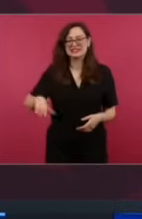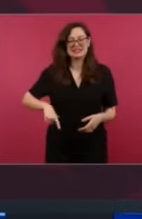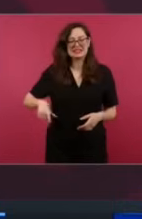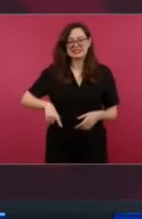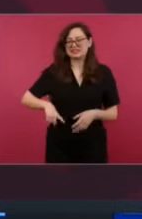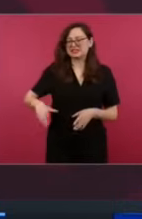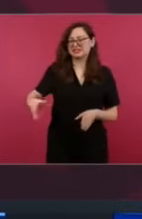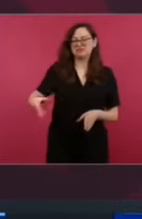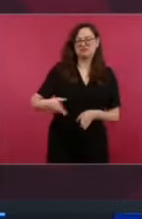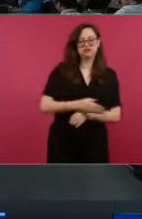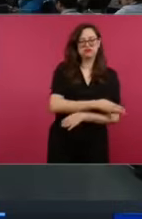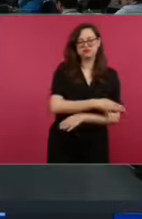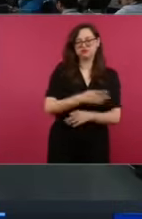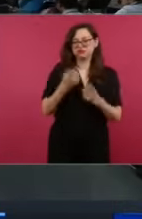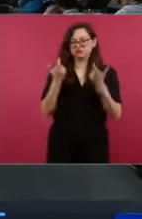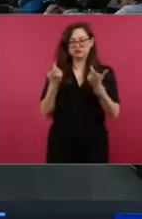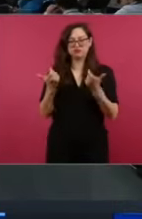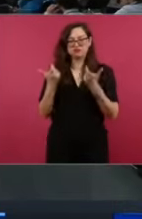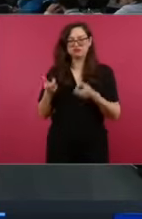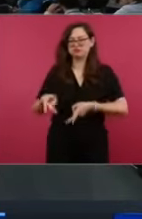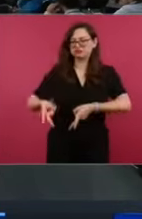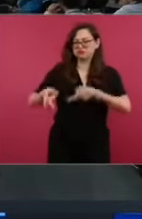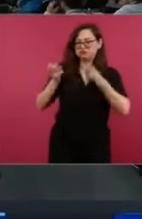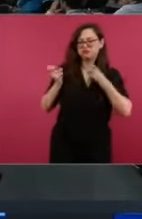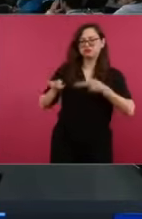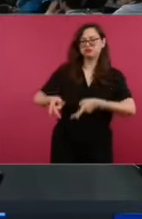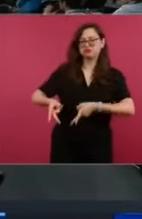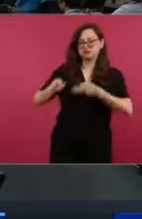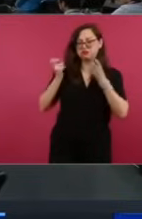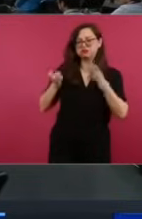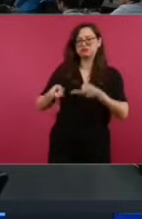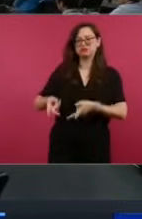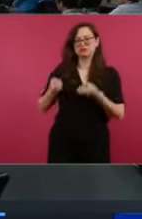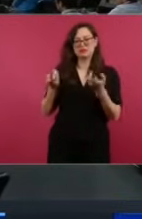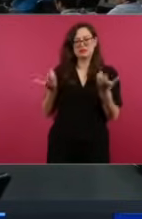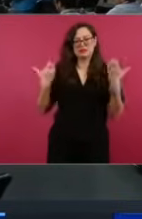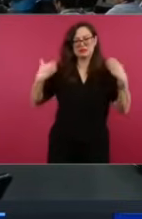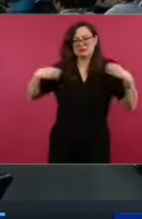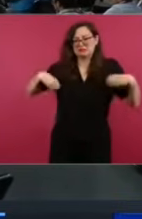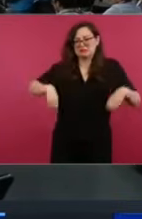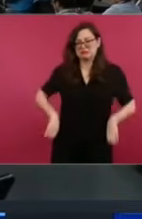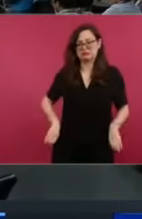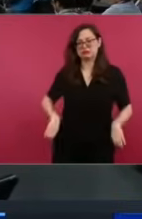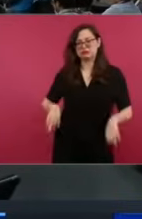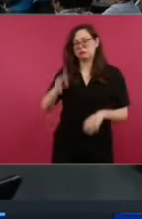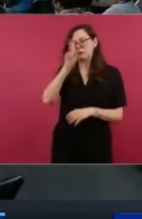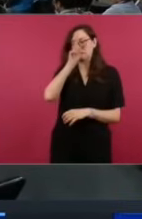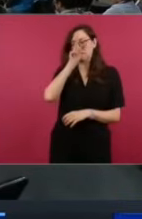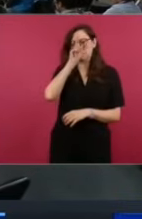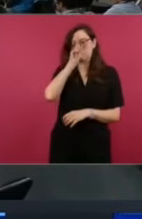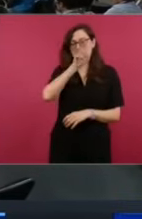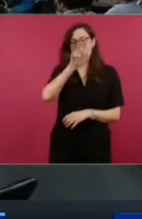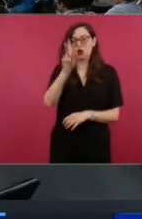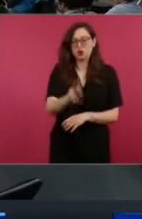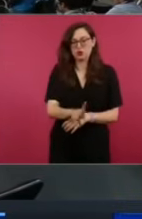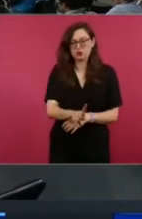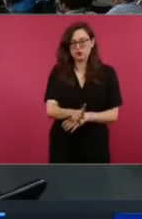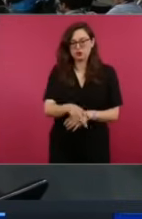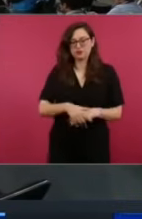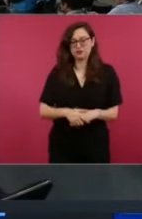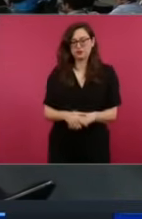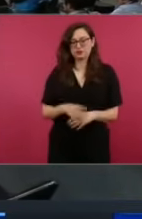lo más importante es que se los llevan. Eso es muy importante, que no nos dejen aquí, porque luego los rescatan y llegan a sangre y